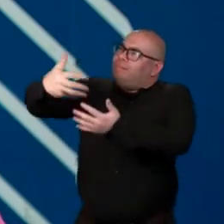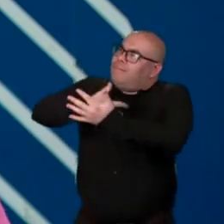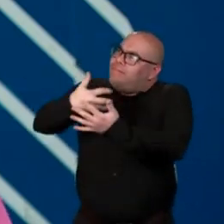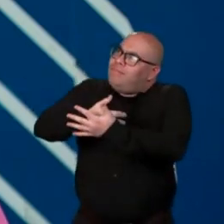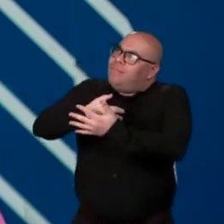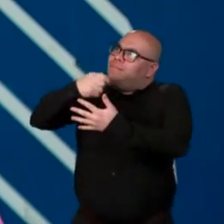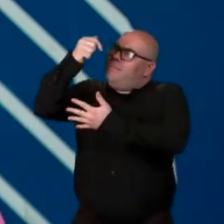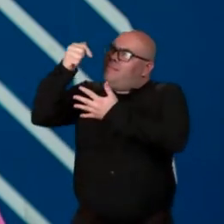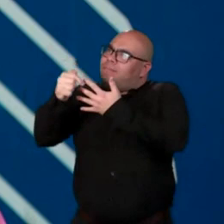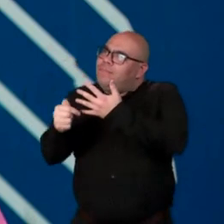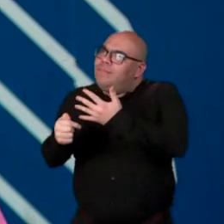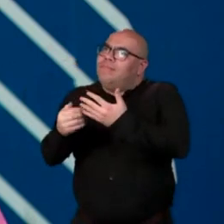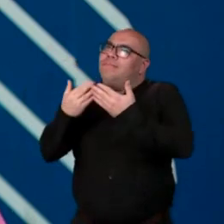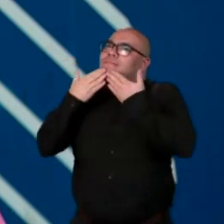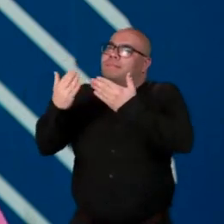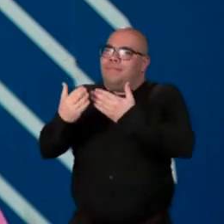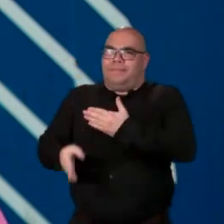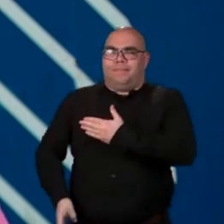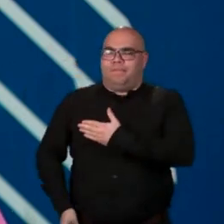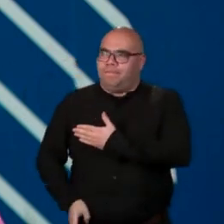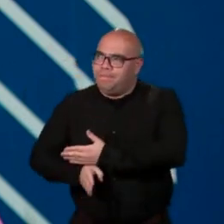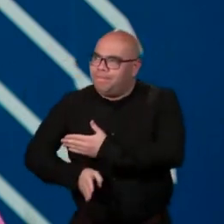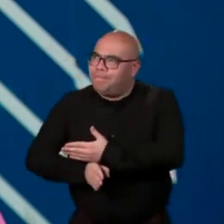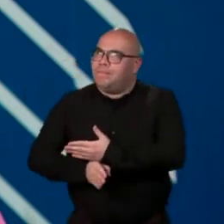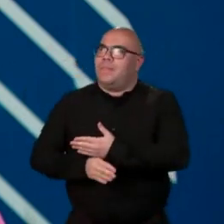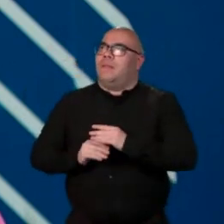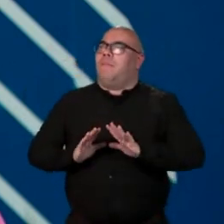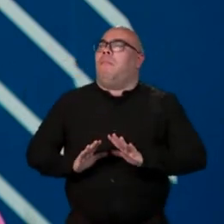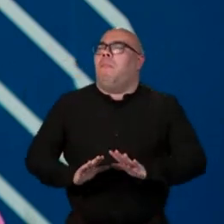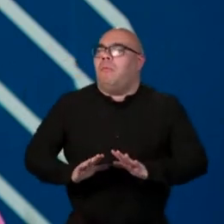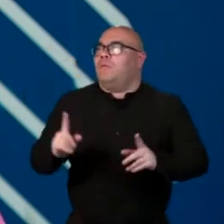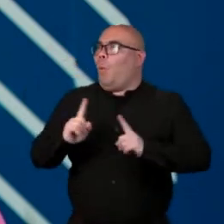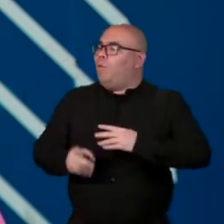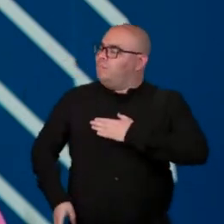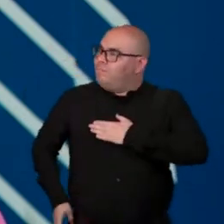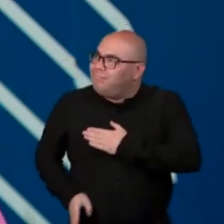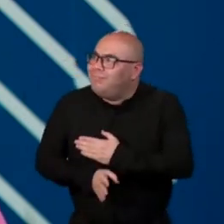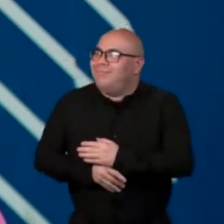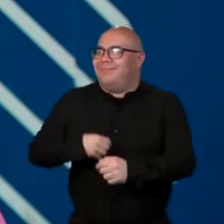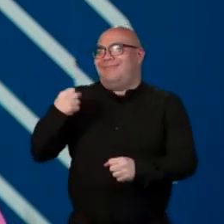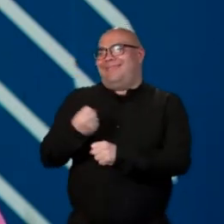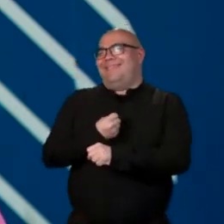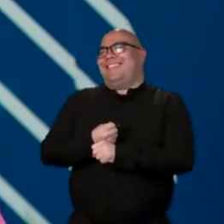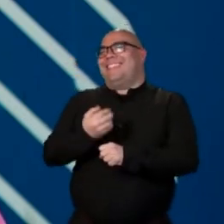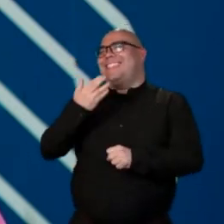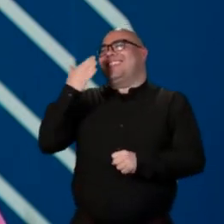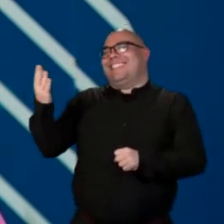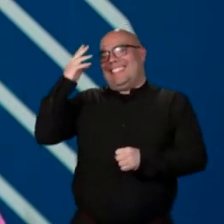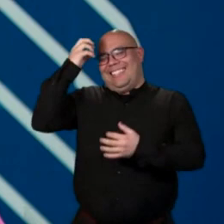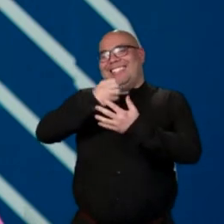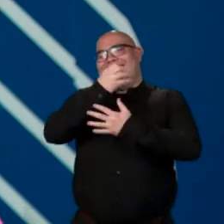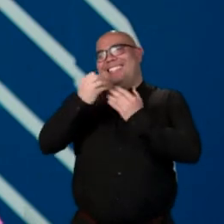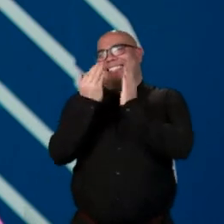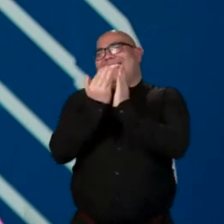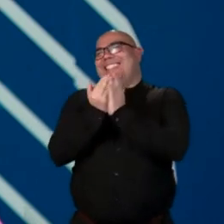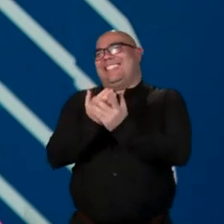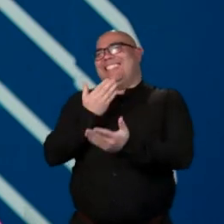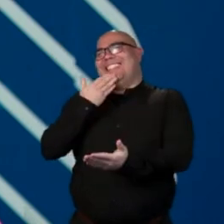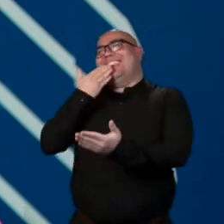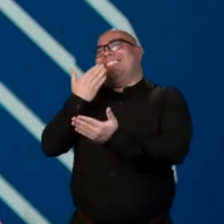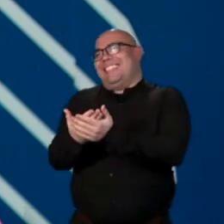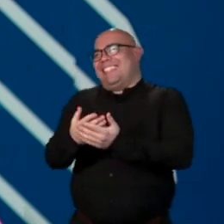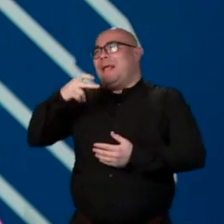no desacelerar y siempre seguir trabajando en esta dinámica, la innovación educativa. Muchísimas gracias,